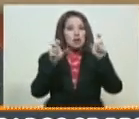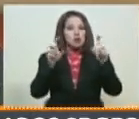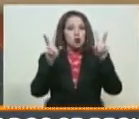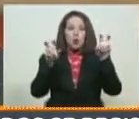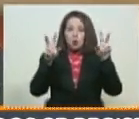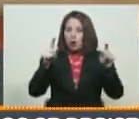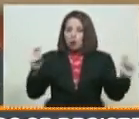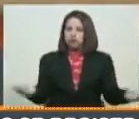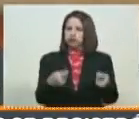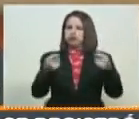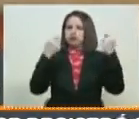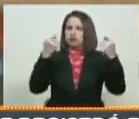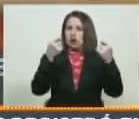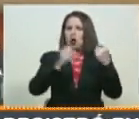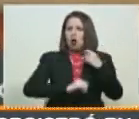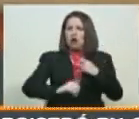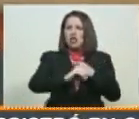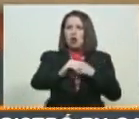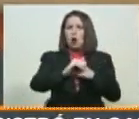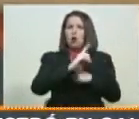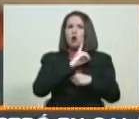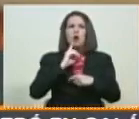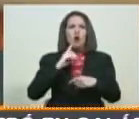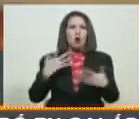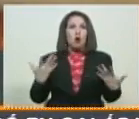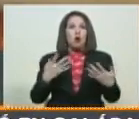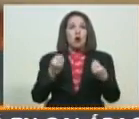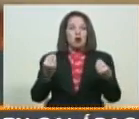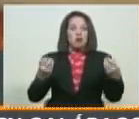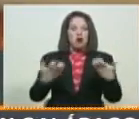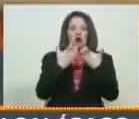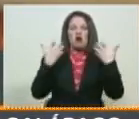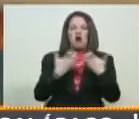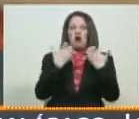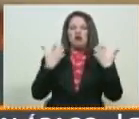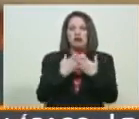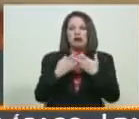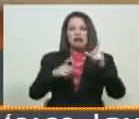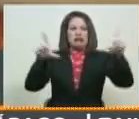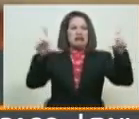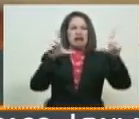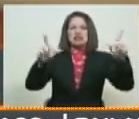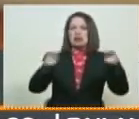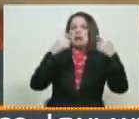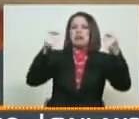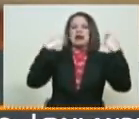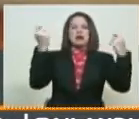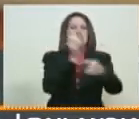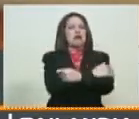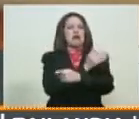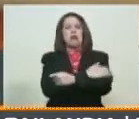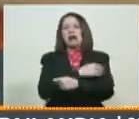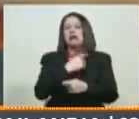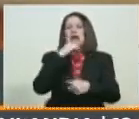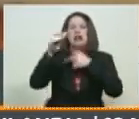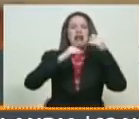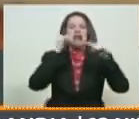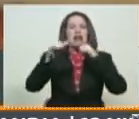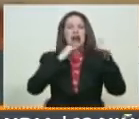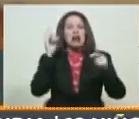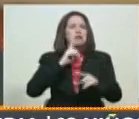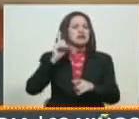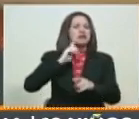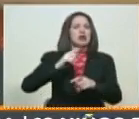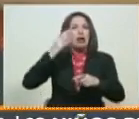Correo del Orinoco, contra el terrorismo mediático, ese terrorismo que trata de atacar la mente de nuestro pueblo, pero